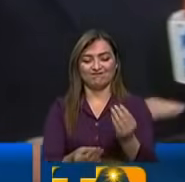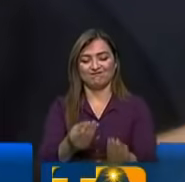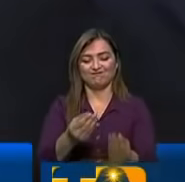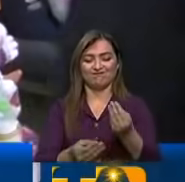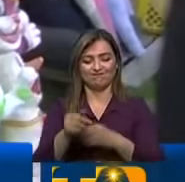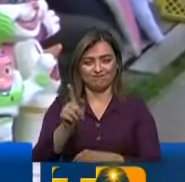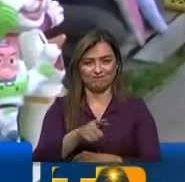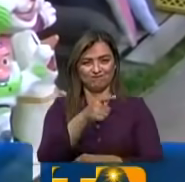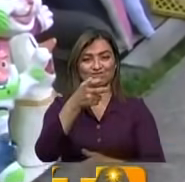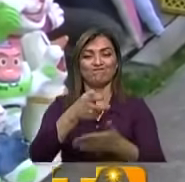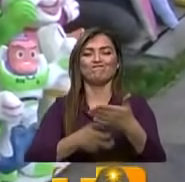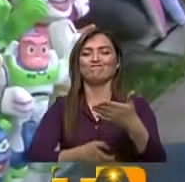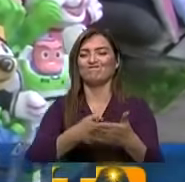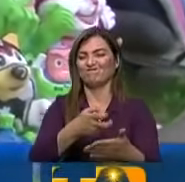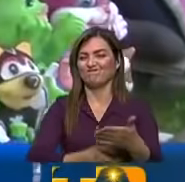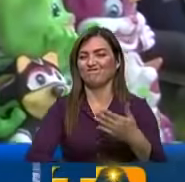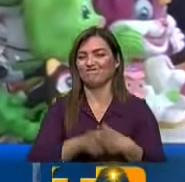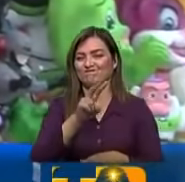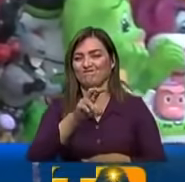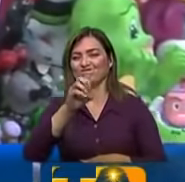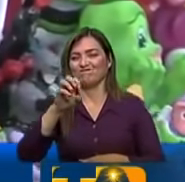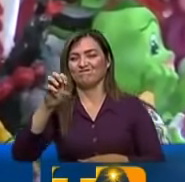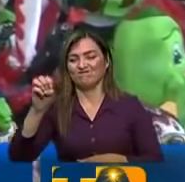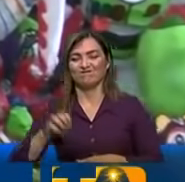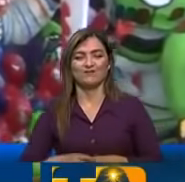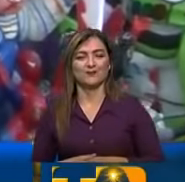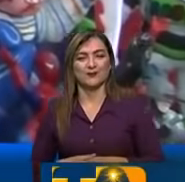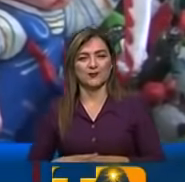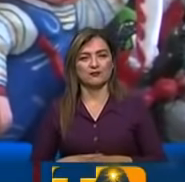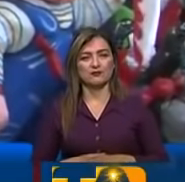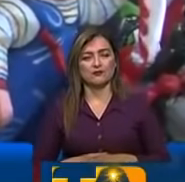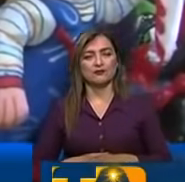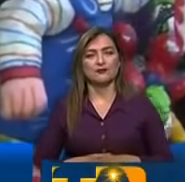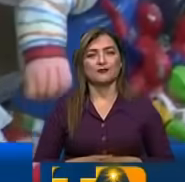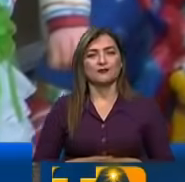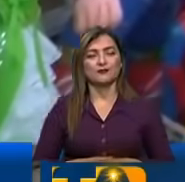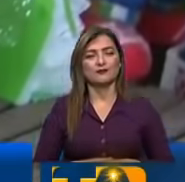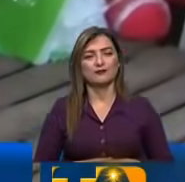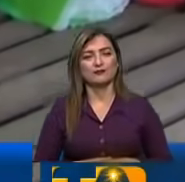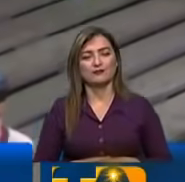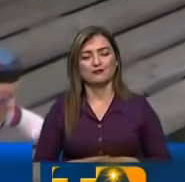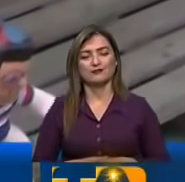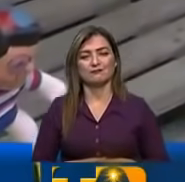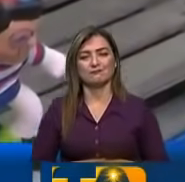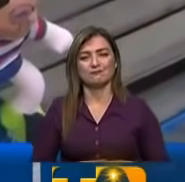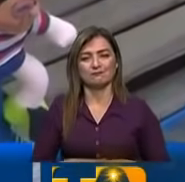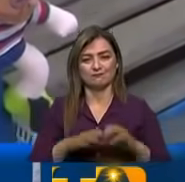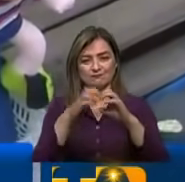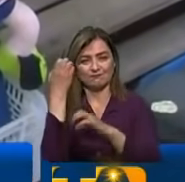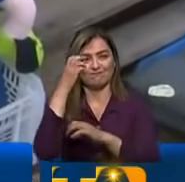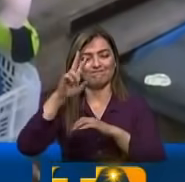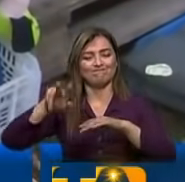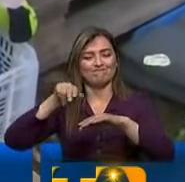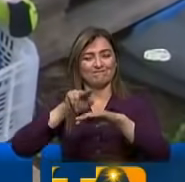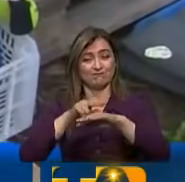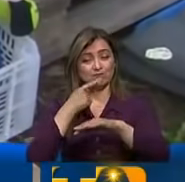puede tener una sanción de $200. Esto pese a que el COE Nacional informó